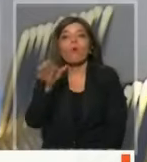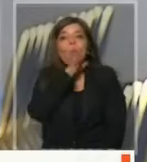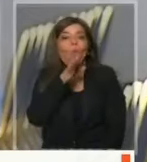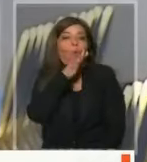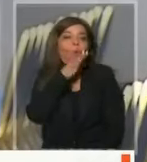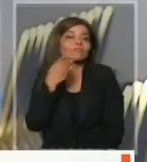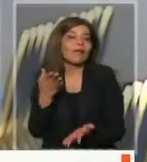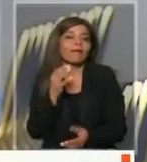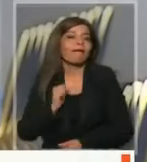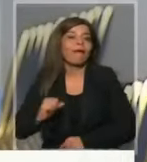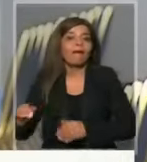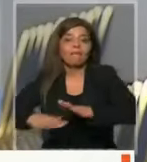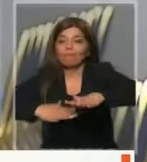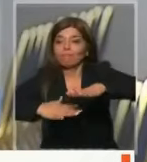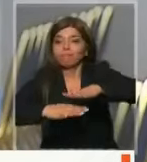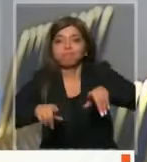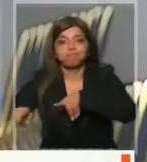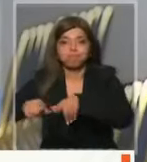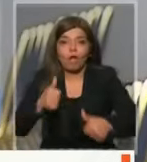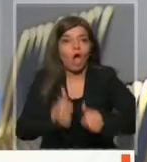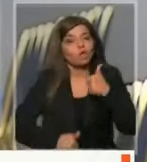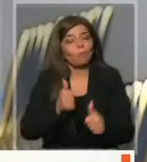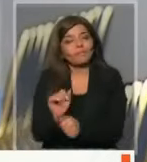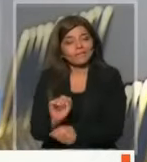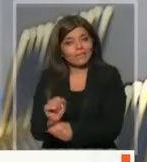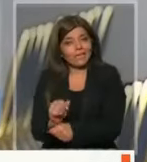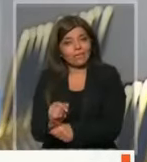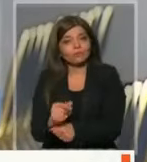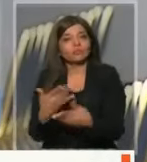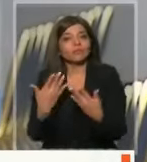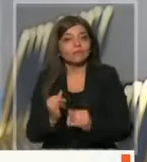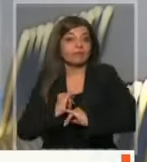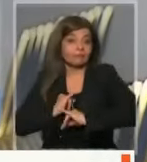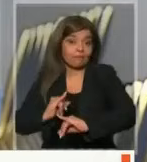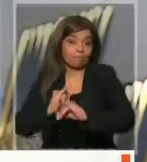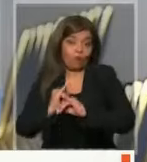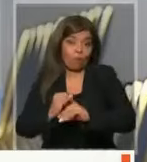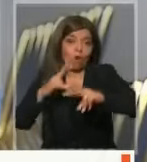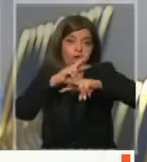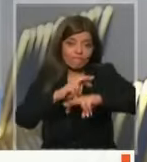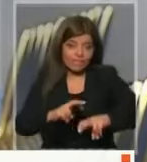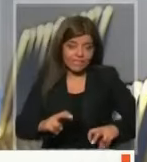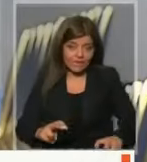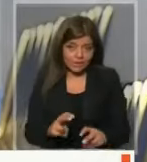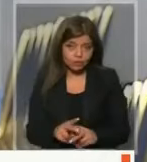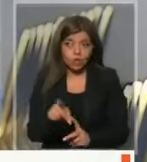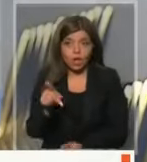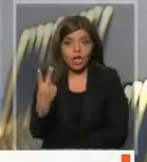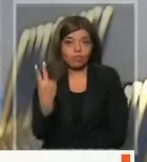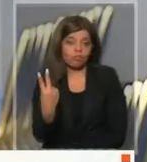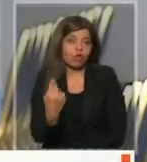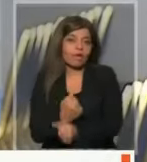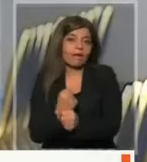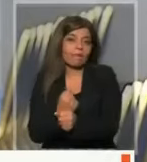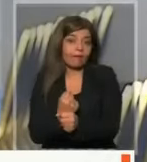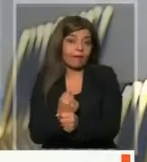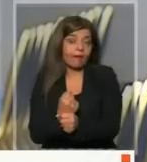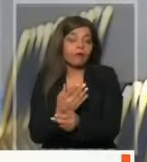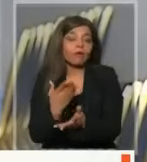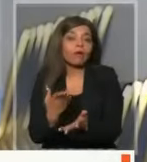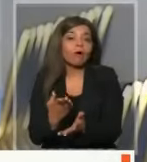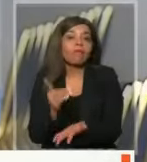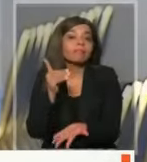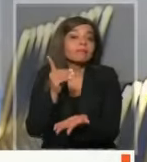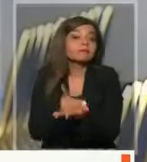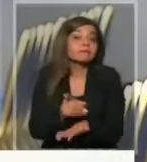que se ha hecho. Carabineros ya ha reportado en la instrucción de los sumarios y respecto de si esos funcionarios van a ser dados de baja o no, es una decisión